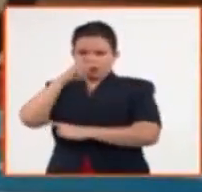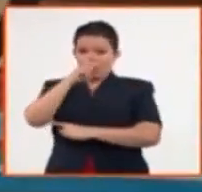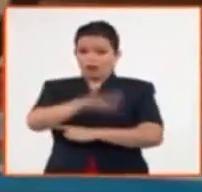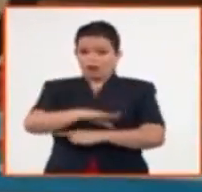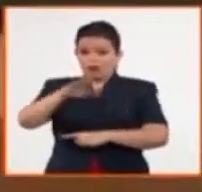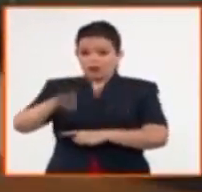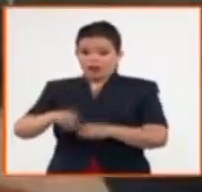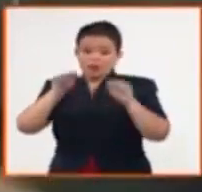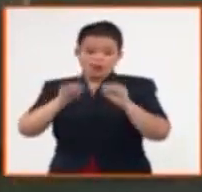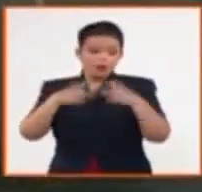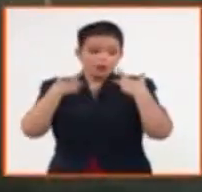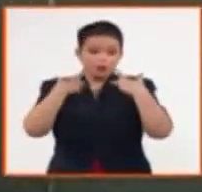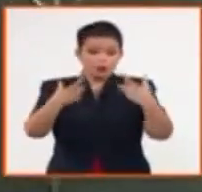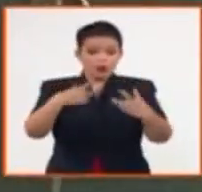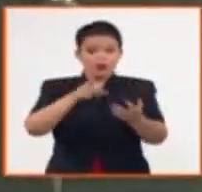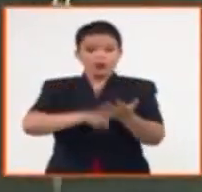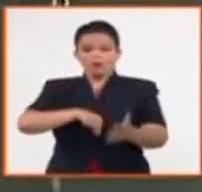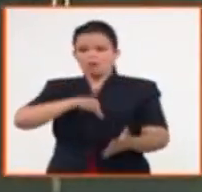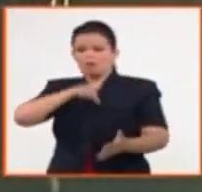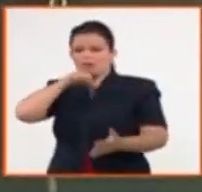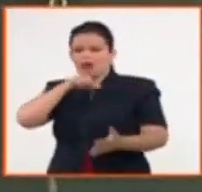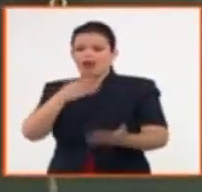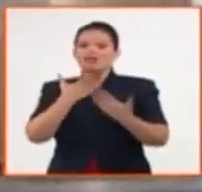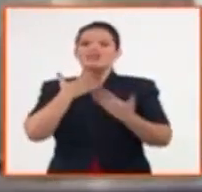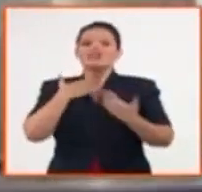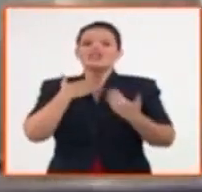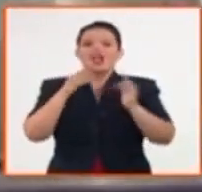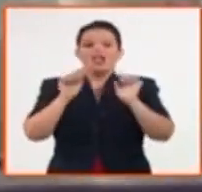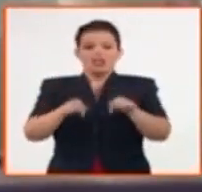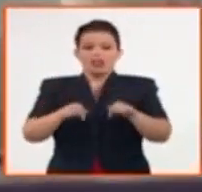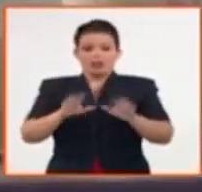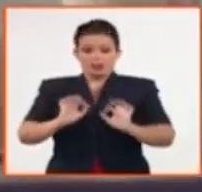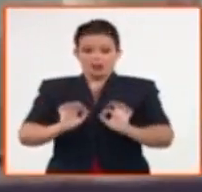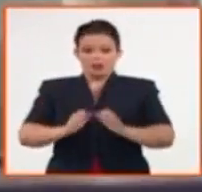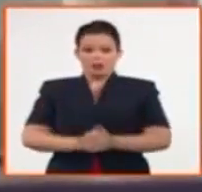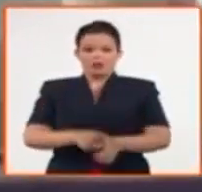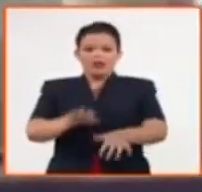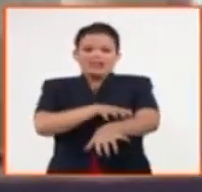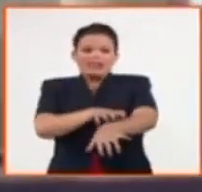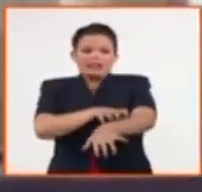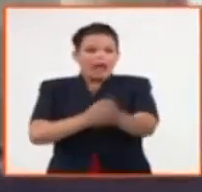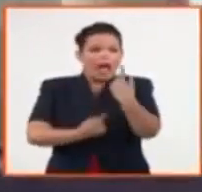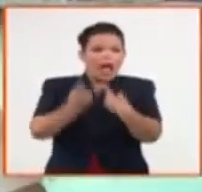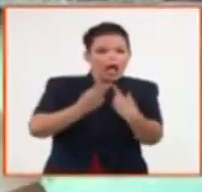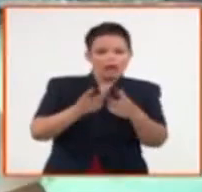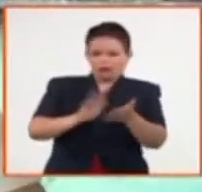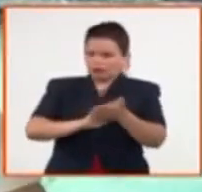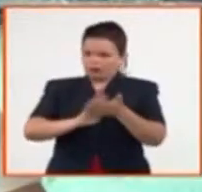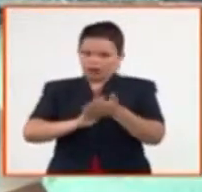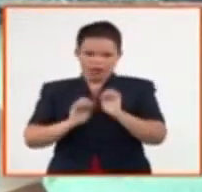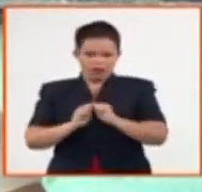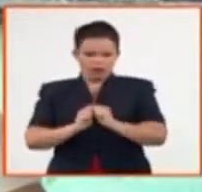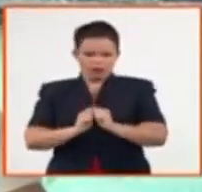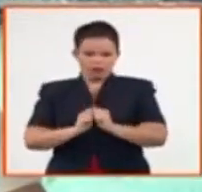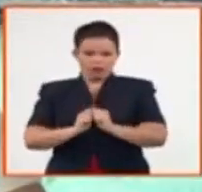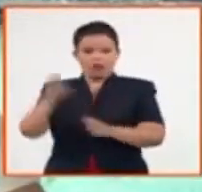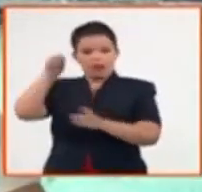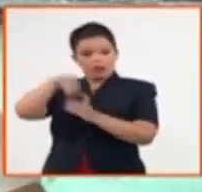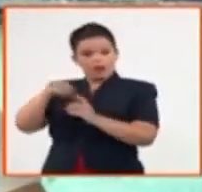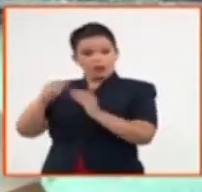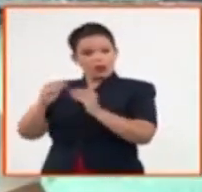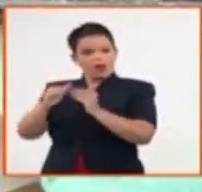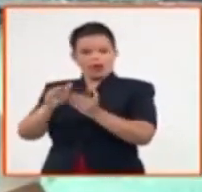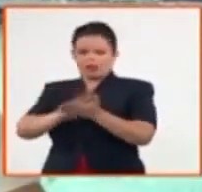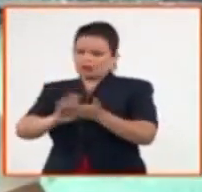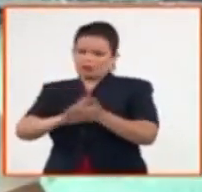estaba esperando. Hasta el momento no se ha presentado ninguna reacción adversa, ni dentro de la casa, que tenemos contacto incluso con la profesora que nos explica que los